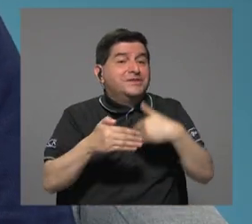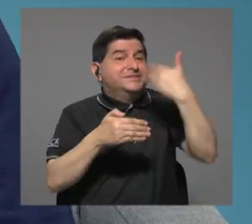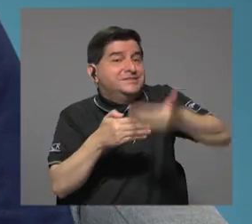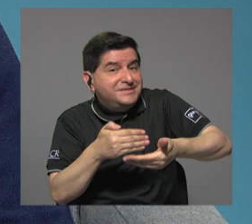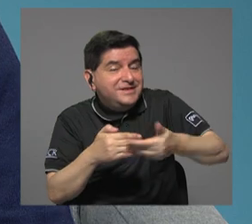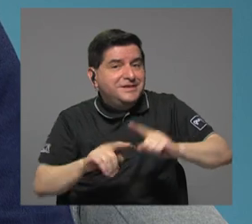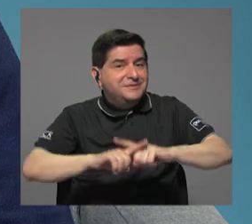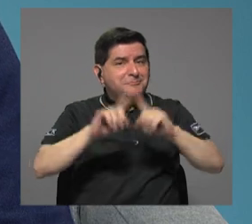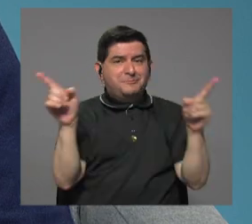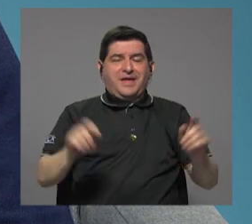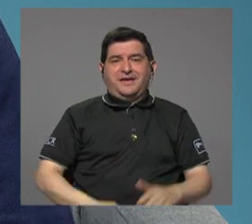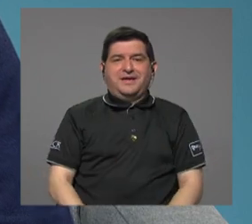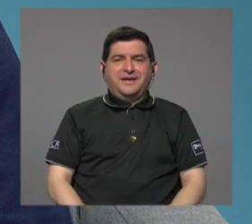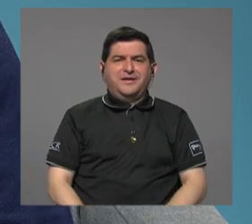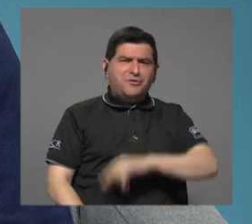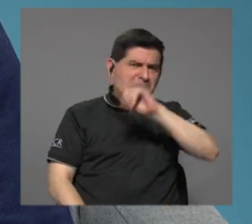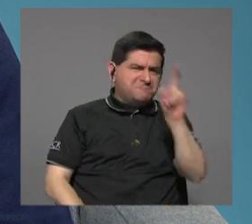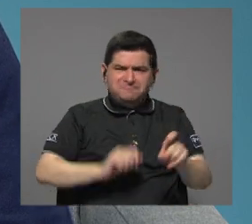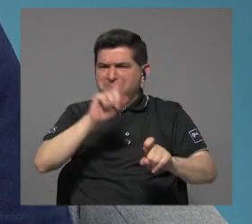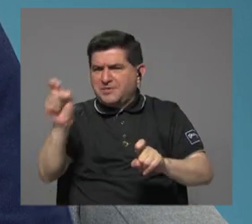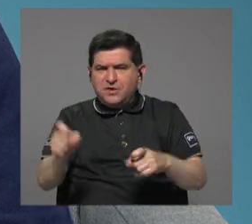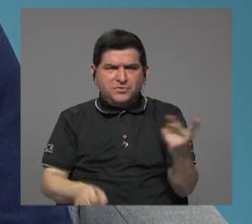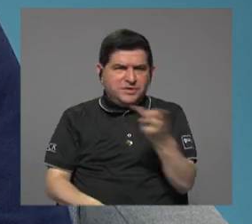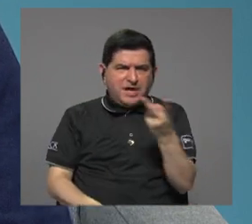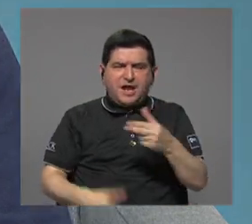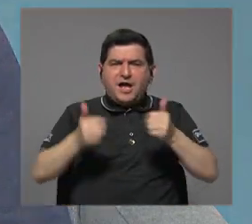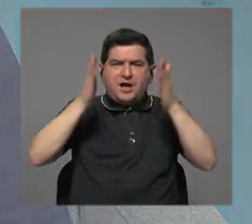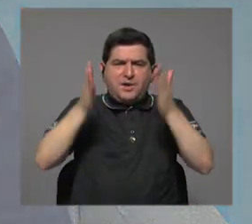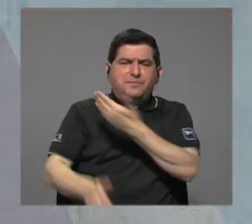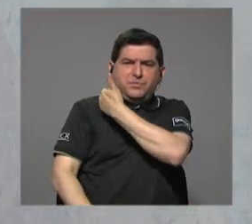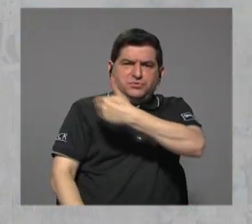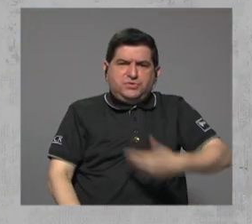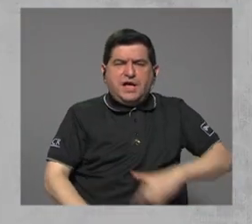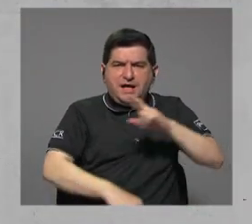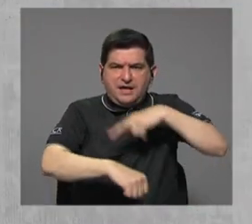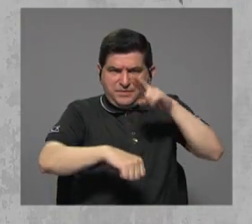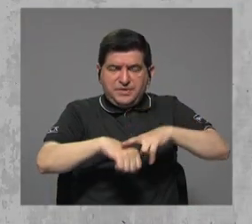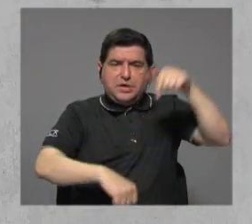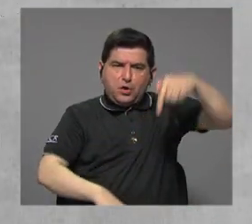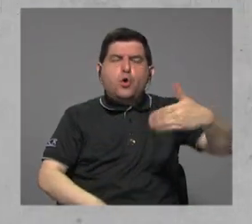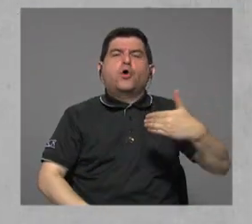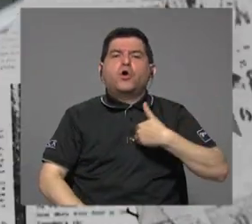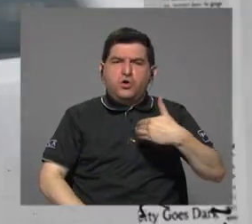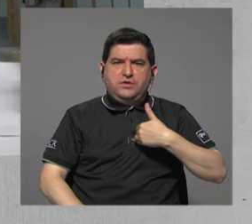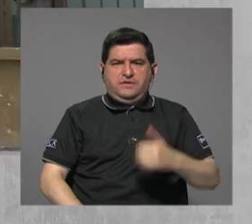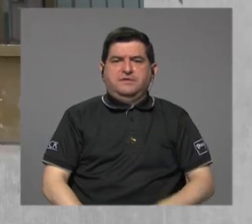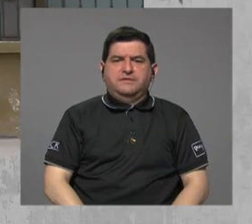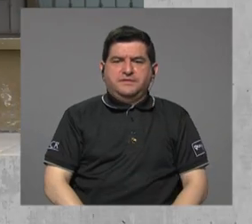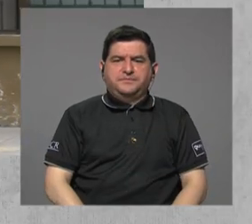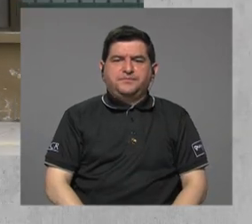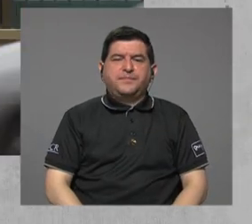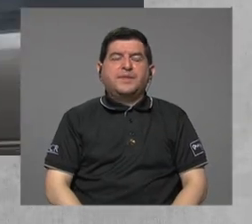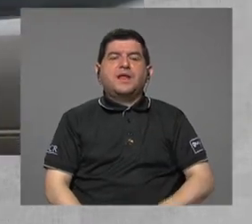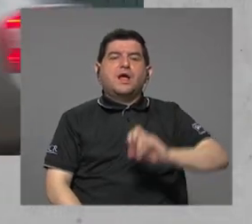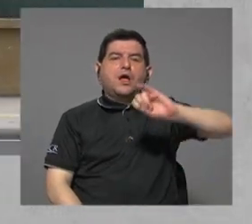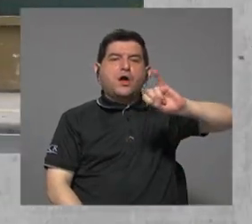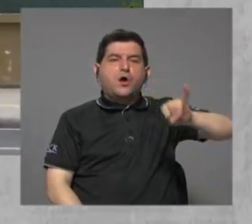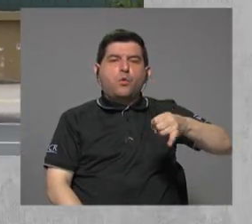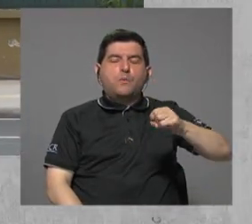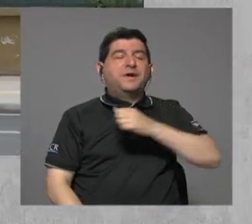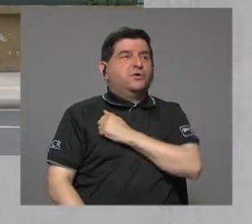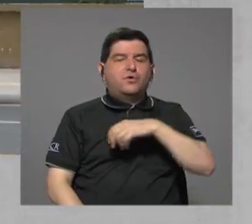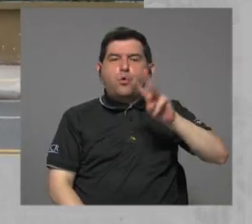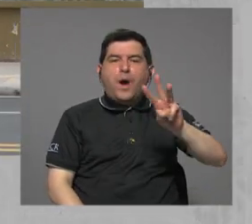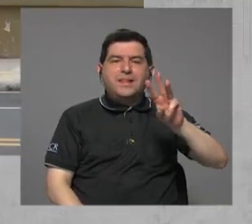a preguntarle a los dos aspirantes a la presidencia de la república que hoy tendremos aquí sentados don walter muñoz del